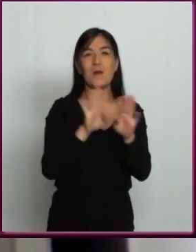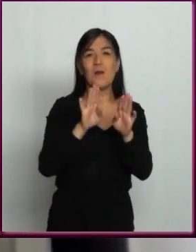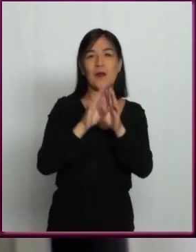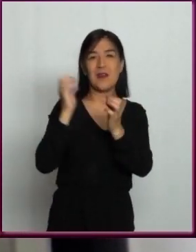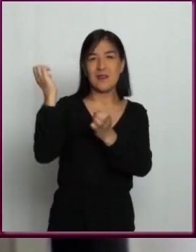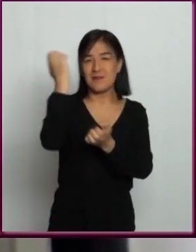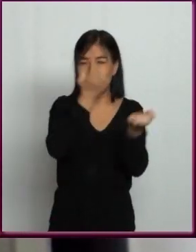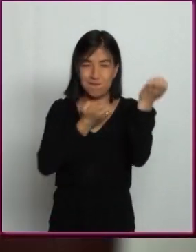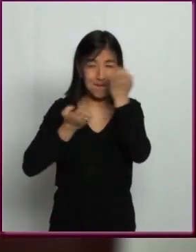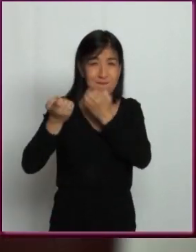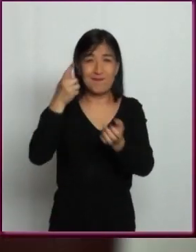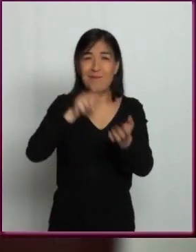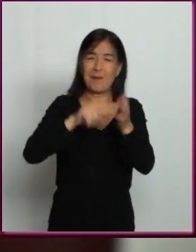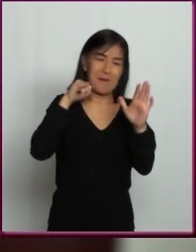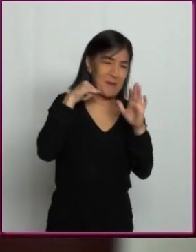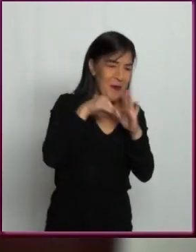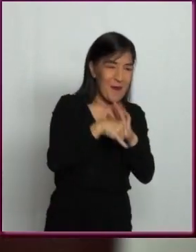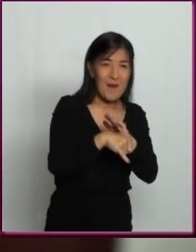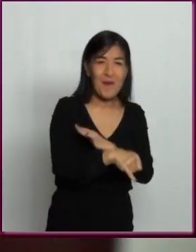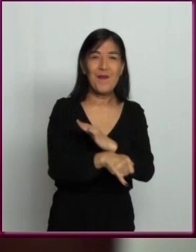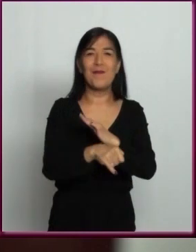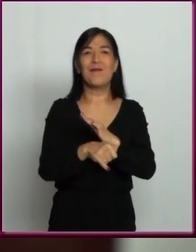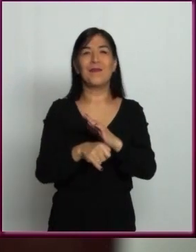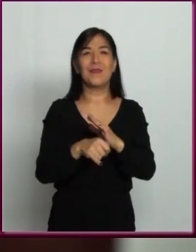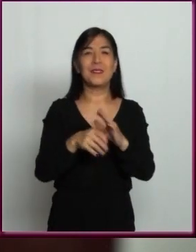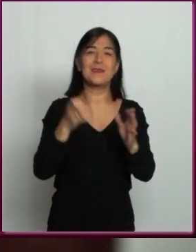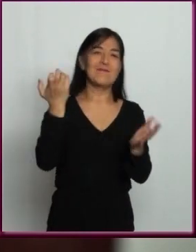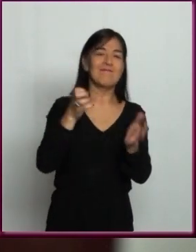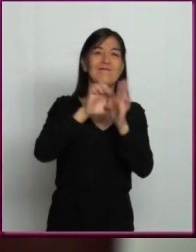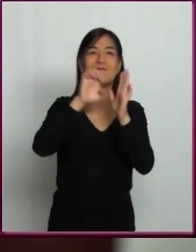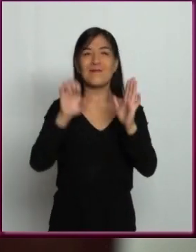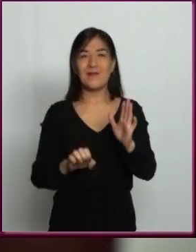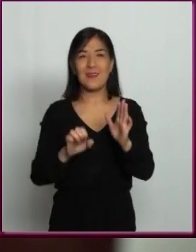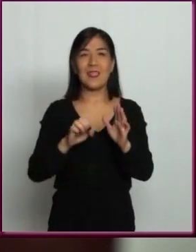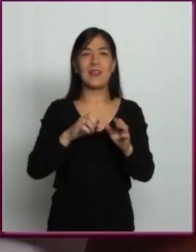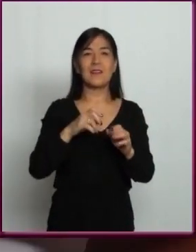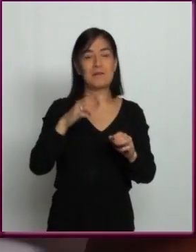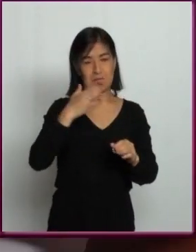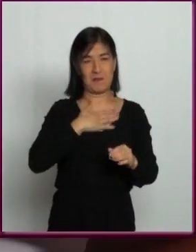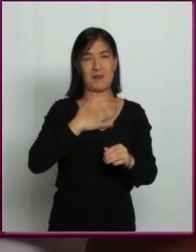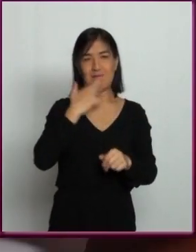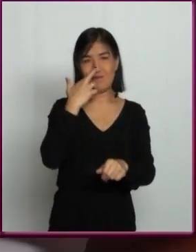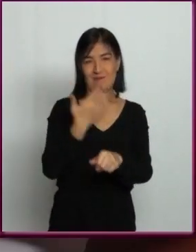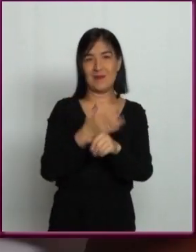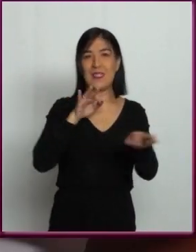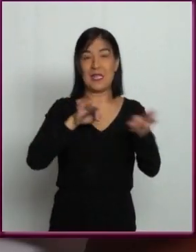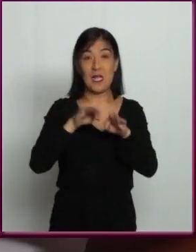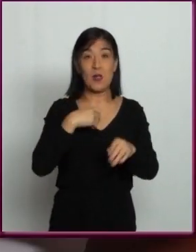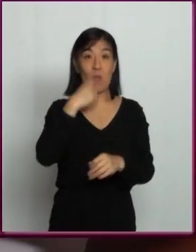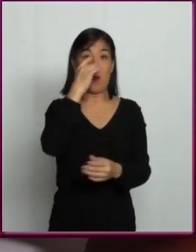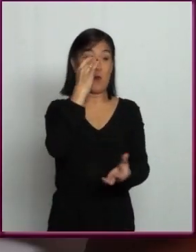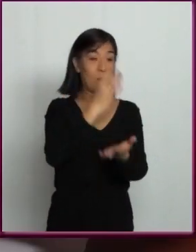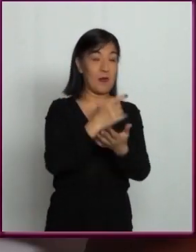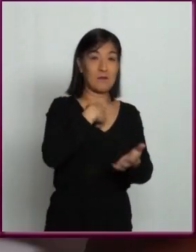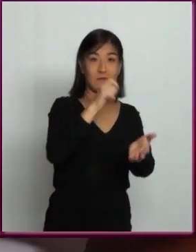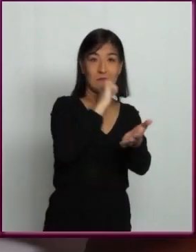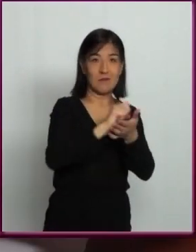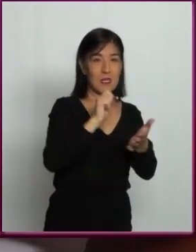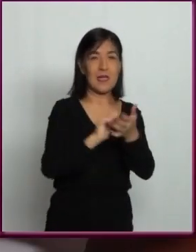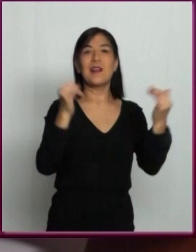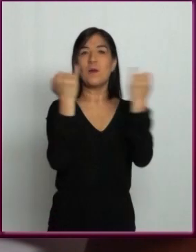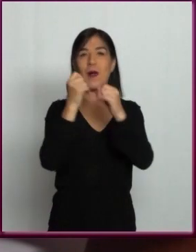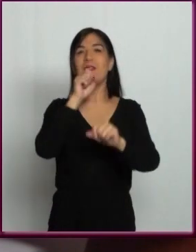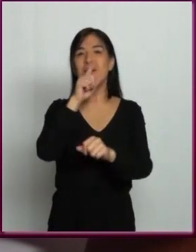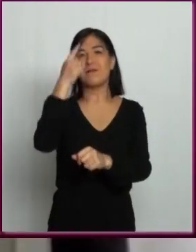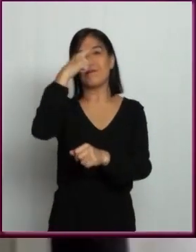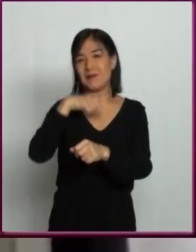análisis estadísticos. Por ejemplo, en mi campo, yo no solamente me dedico a describir especies, sino a